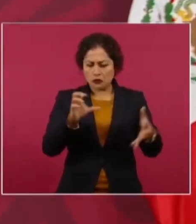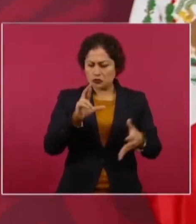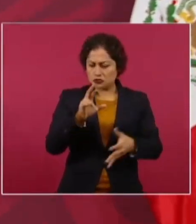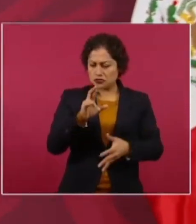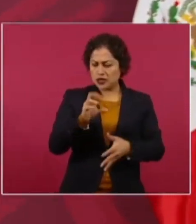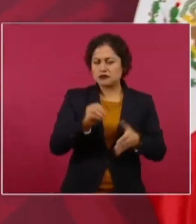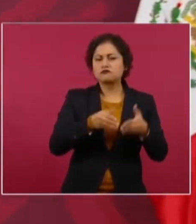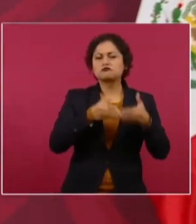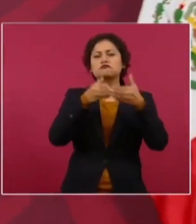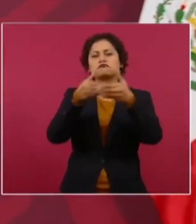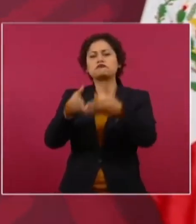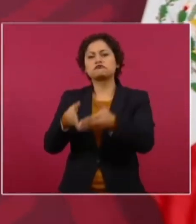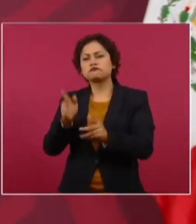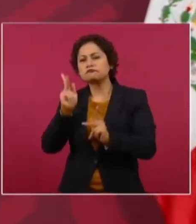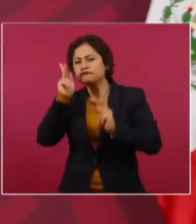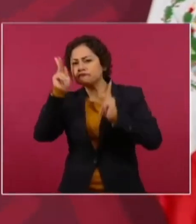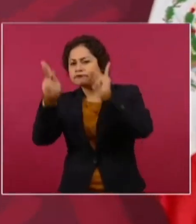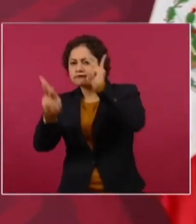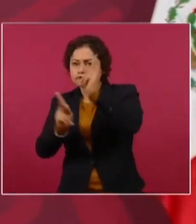pudieran